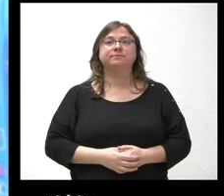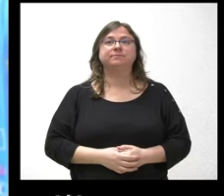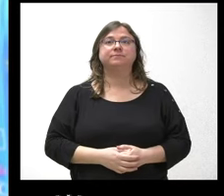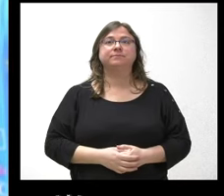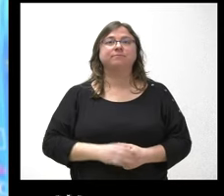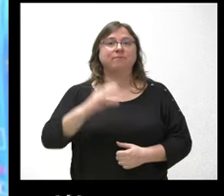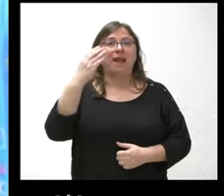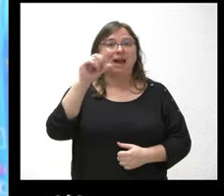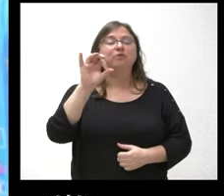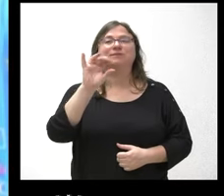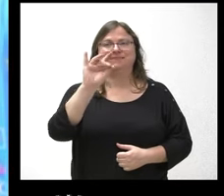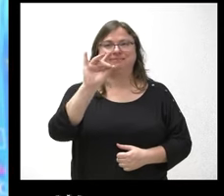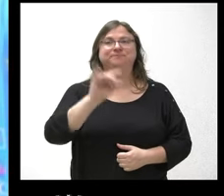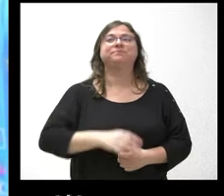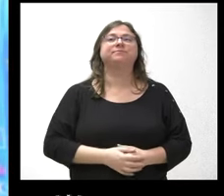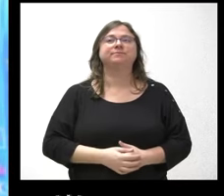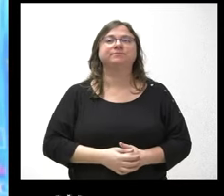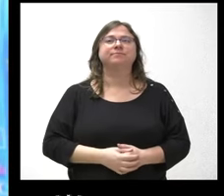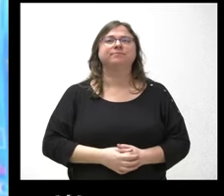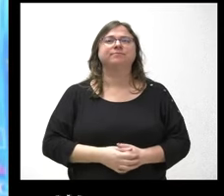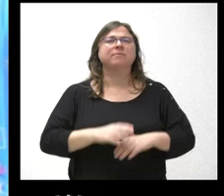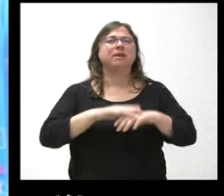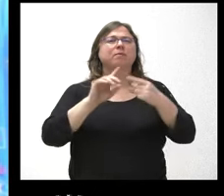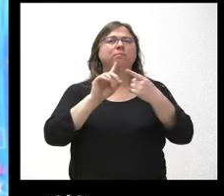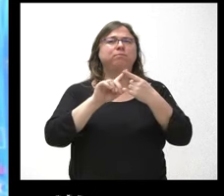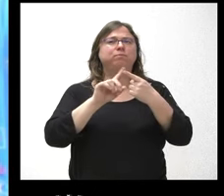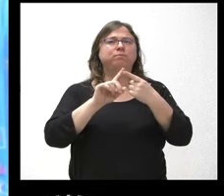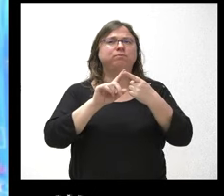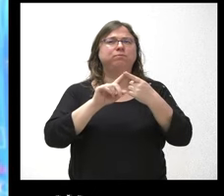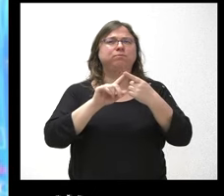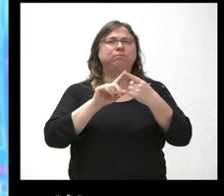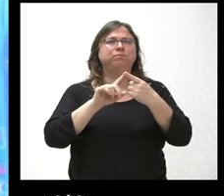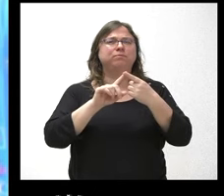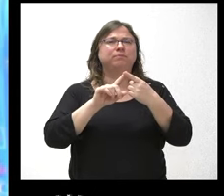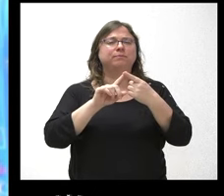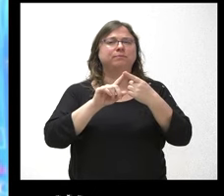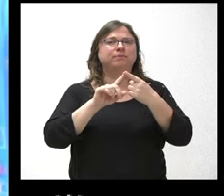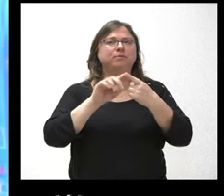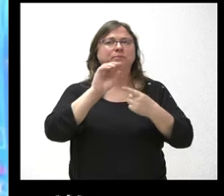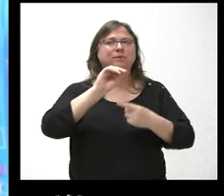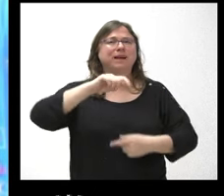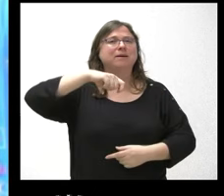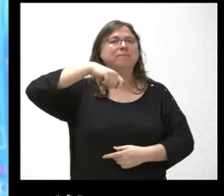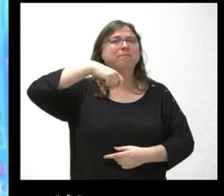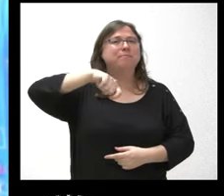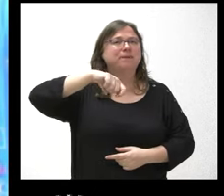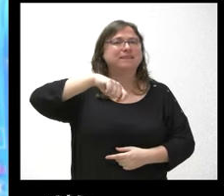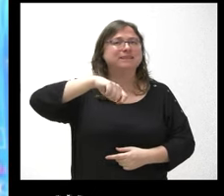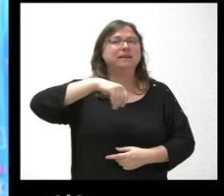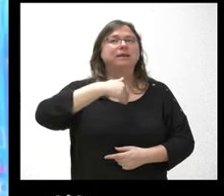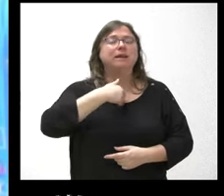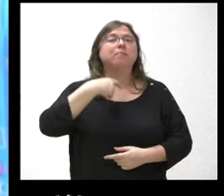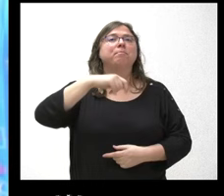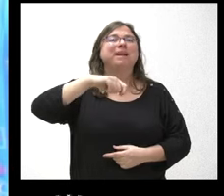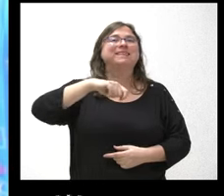¿Carlos Domínguez? Sí. En primer lugar, se ha vuelto a referir al presidente regional. Yo quisiera saber a qué región se refiere.